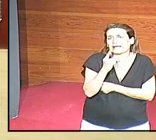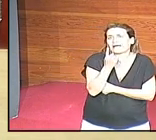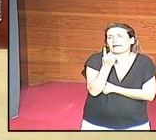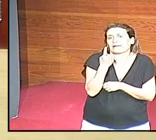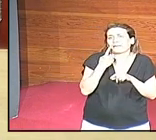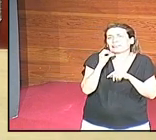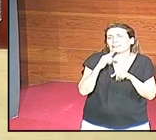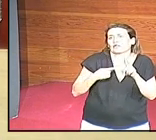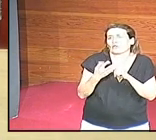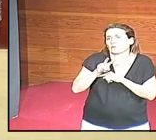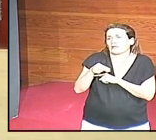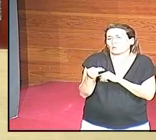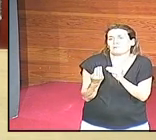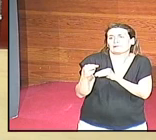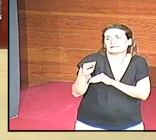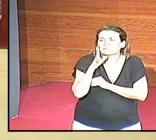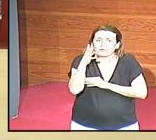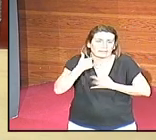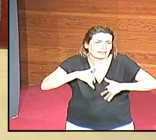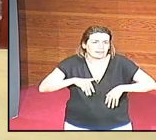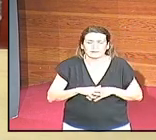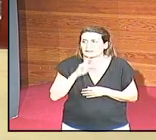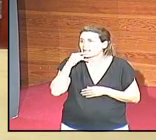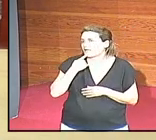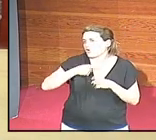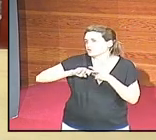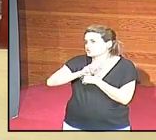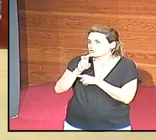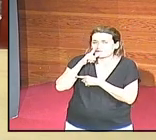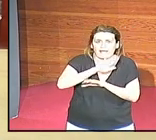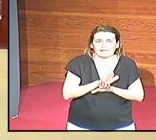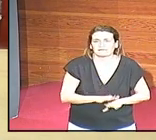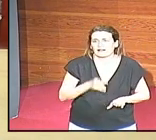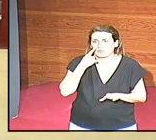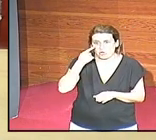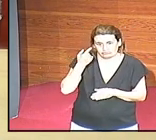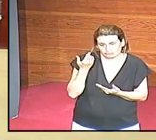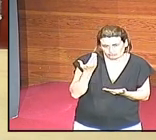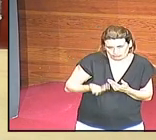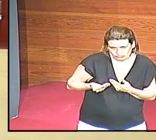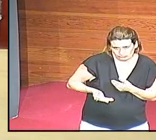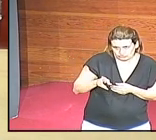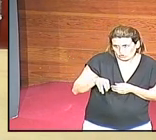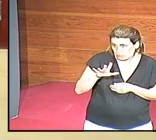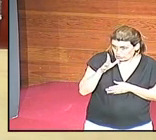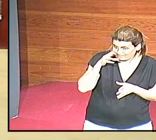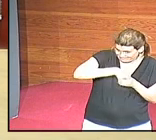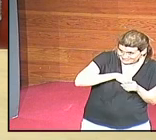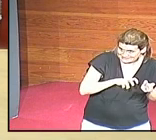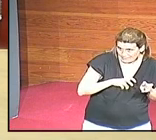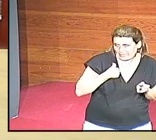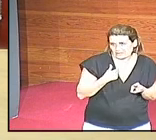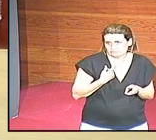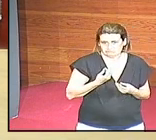o otro tipo de cosas que al final son, aunque importantes porque forman parte del quehacer